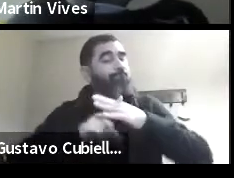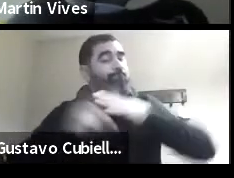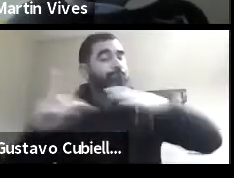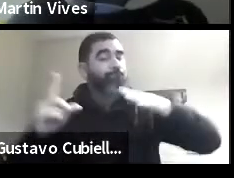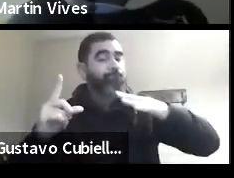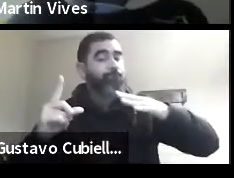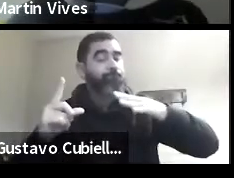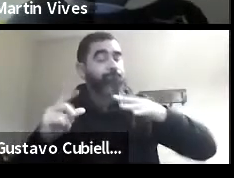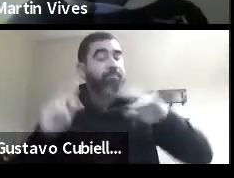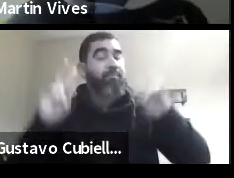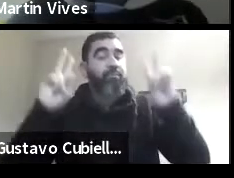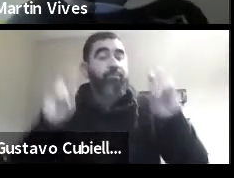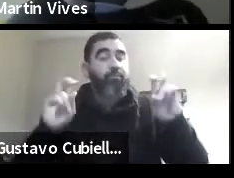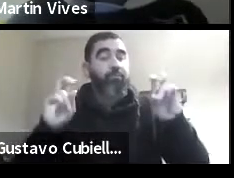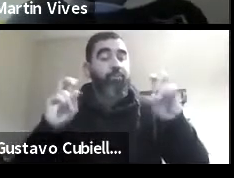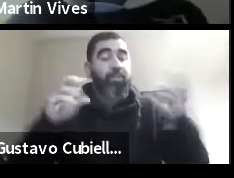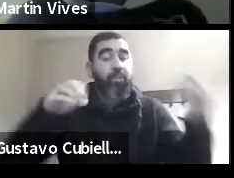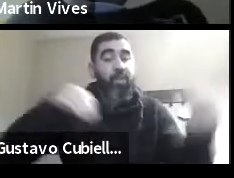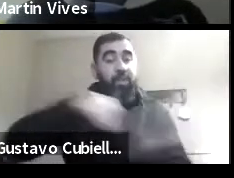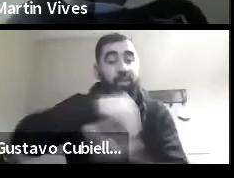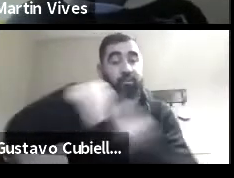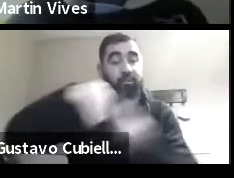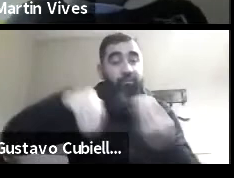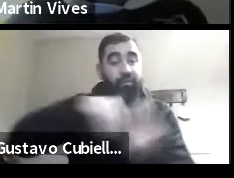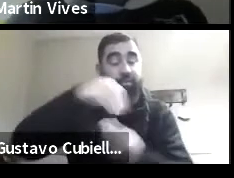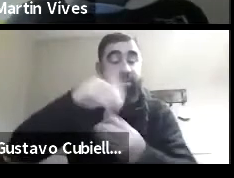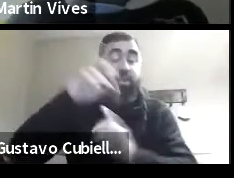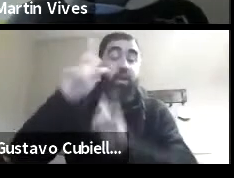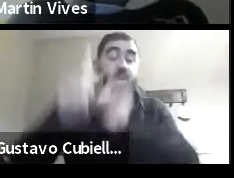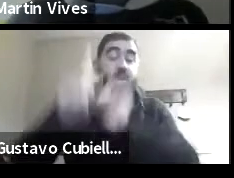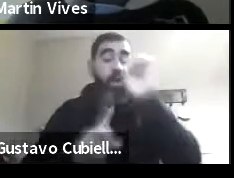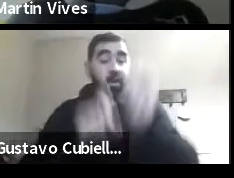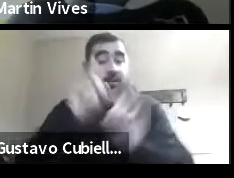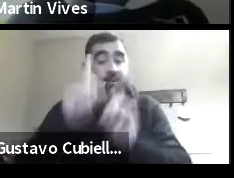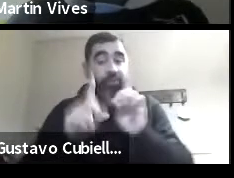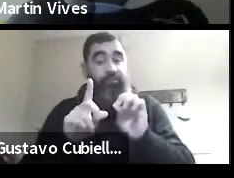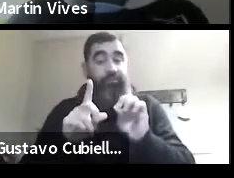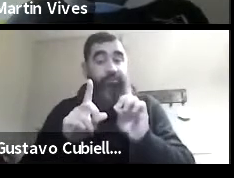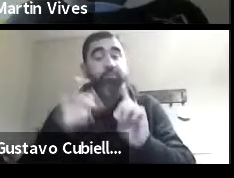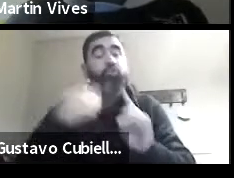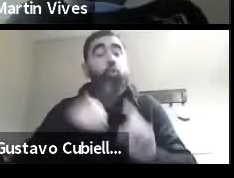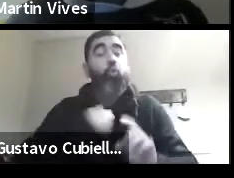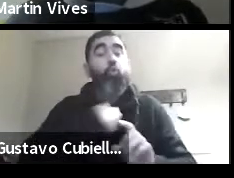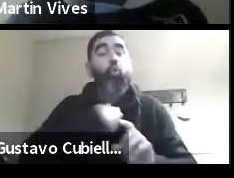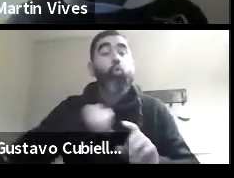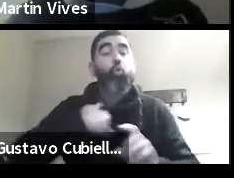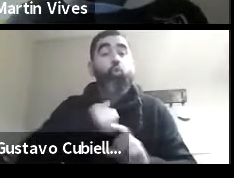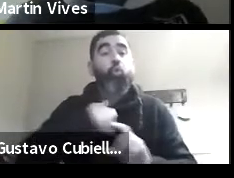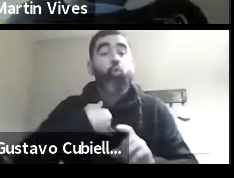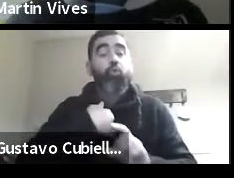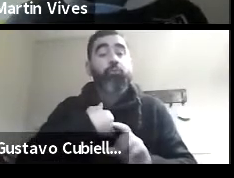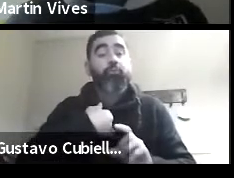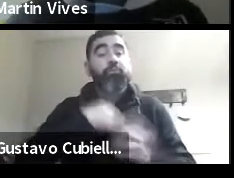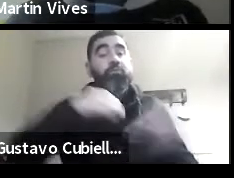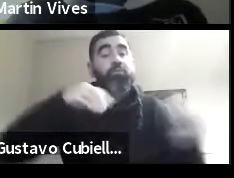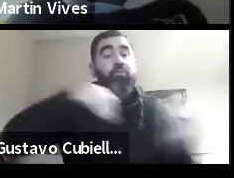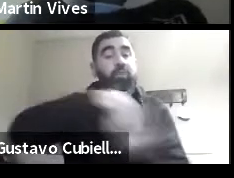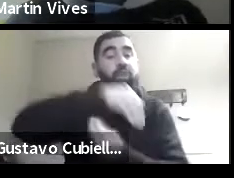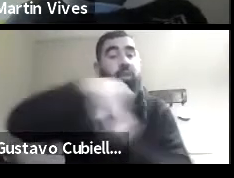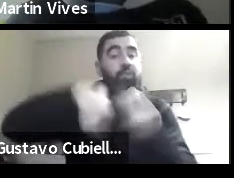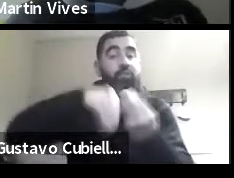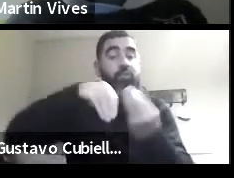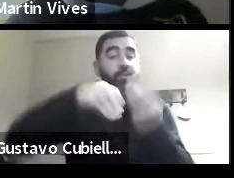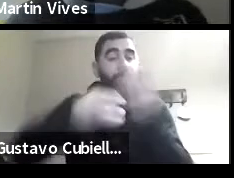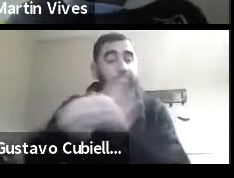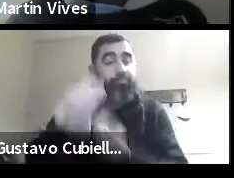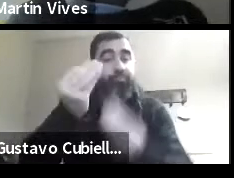ver con la familia extendida muchas veces. O sea, son esos los roles que la familia suple, ¿no?